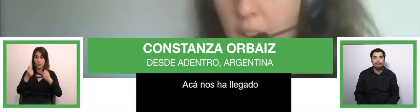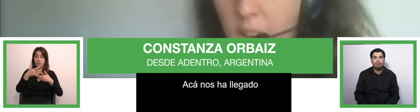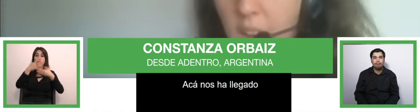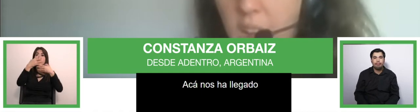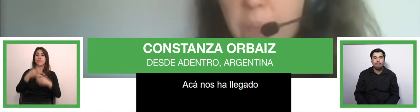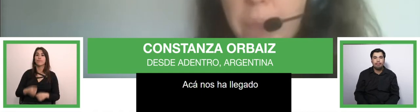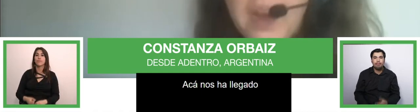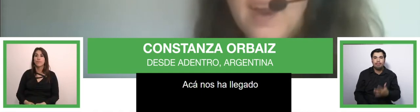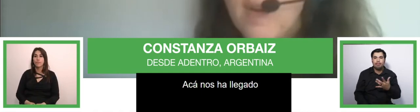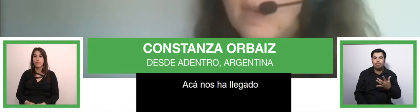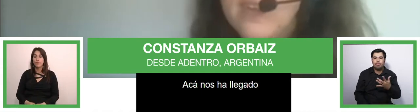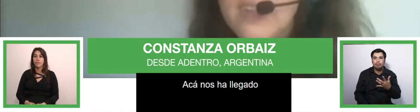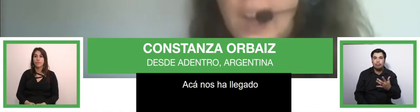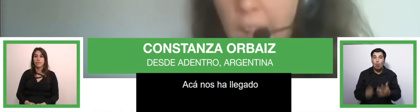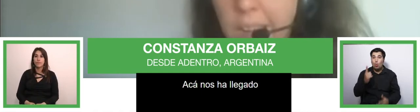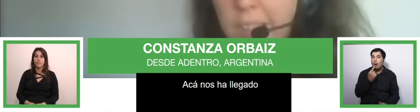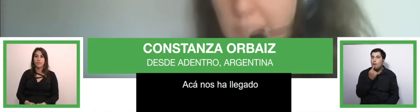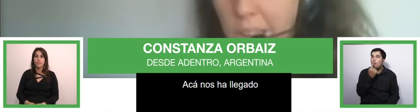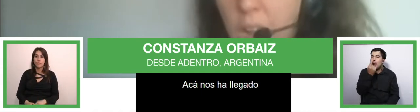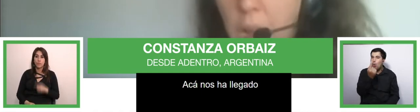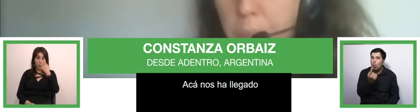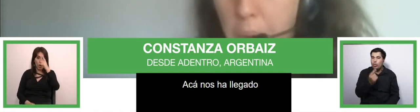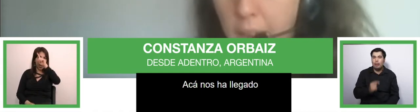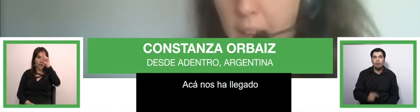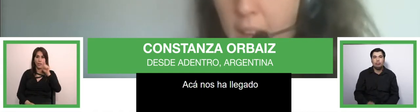una pregunta